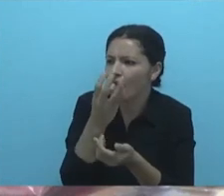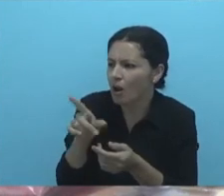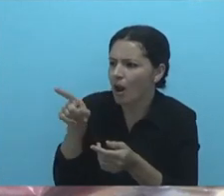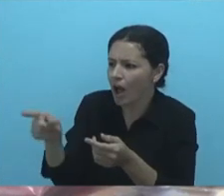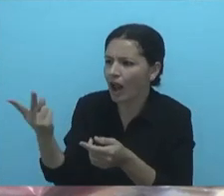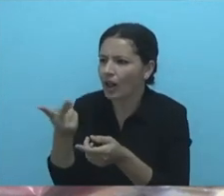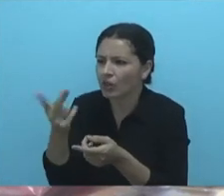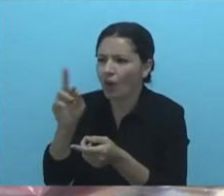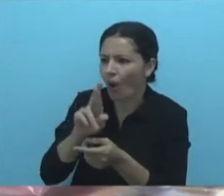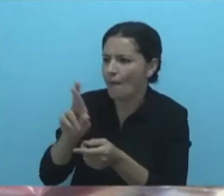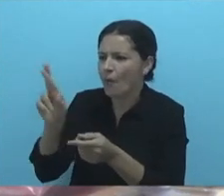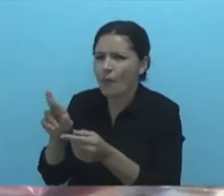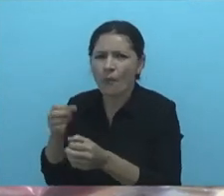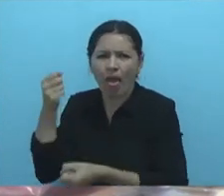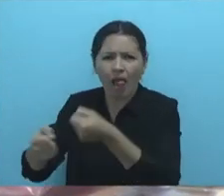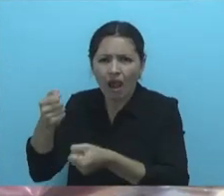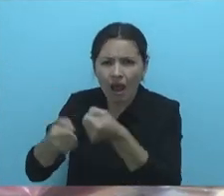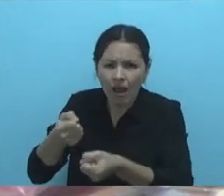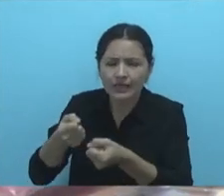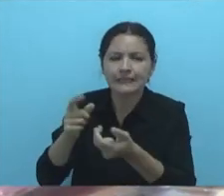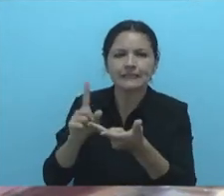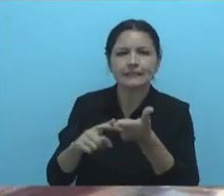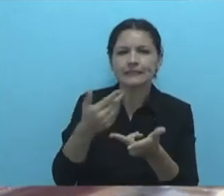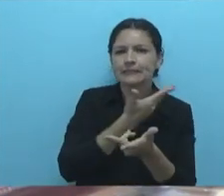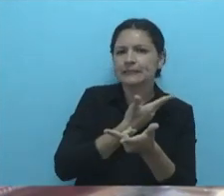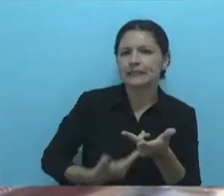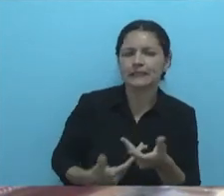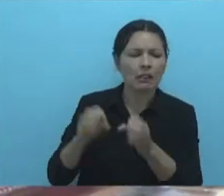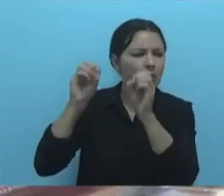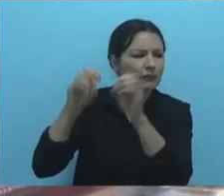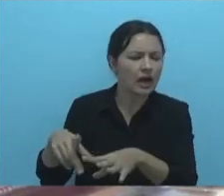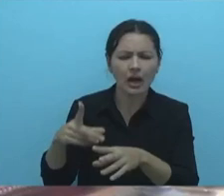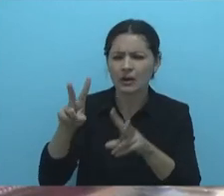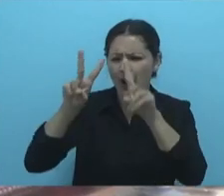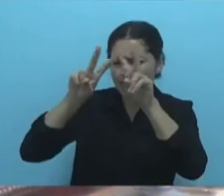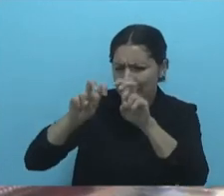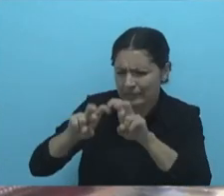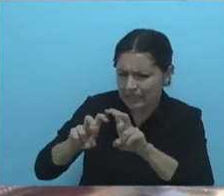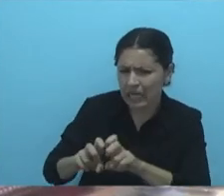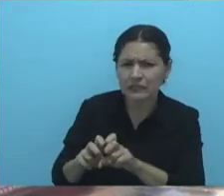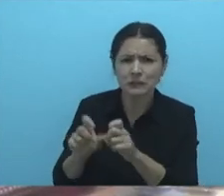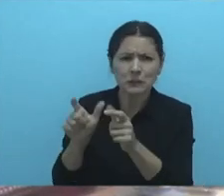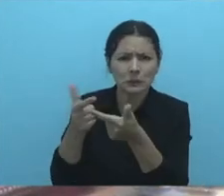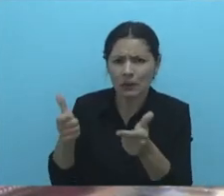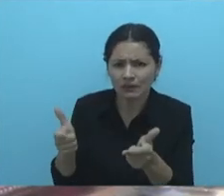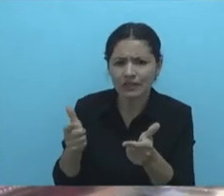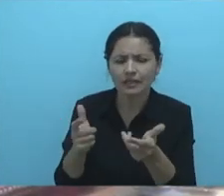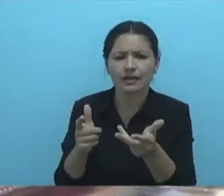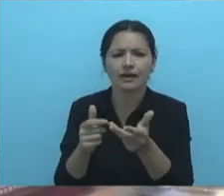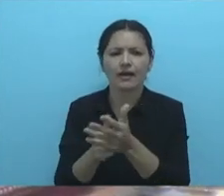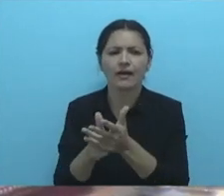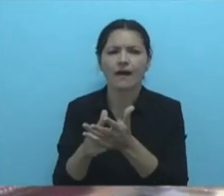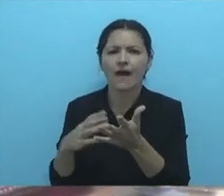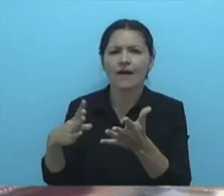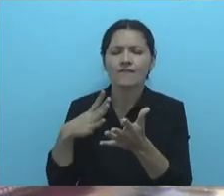al abandono que hubo por parte del Estado hacia Lucio a la falta de investigación que hubo en el caso de Lucio y hasta